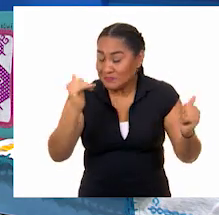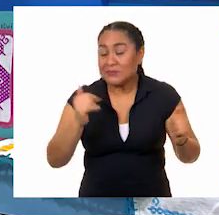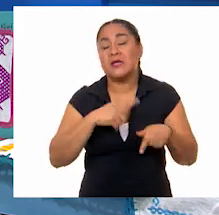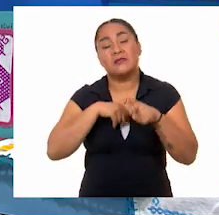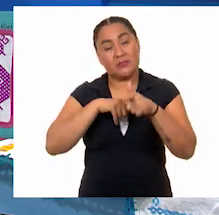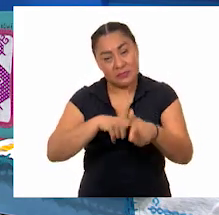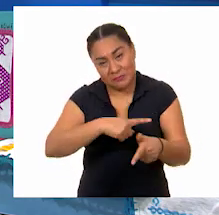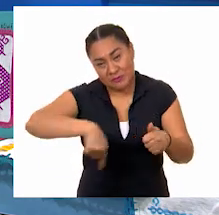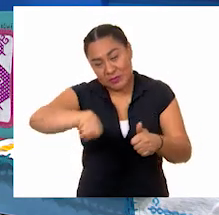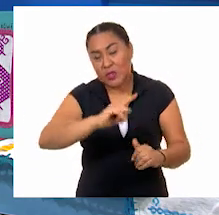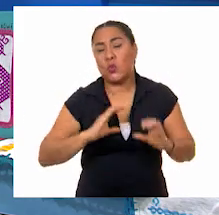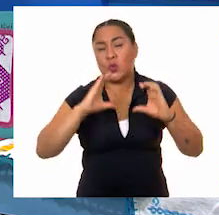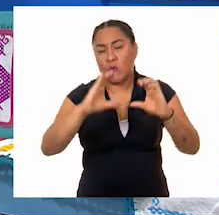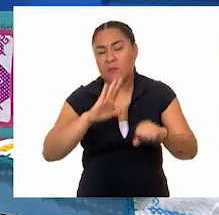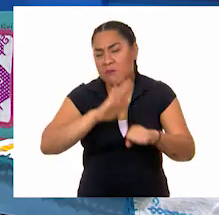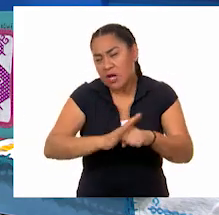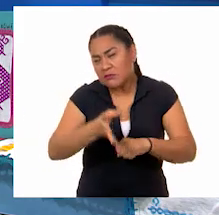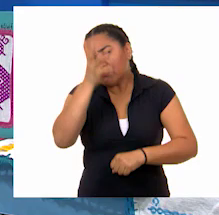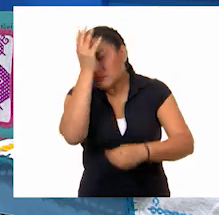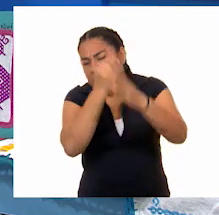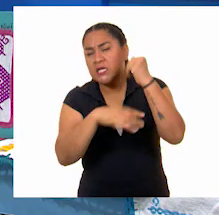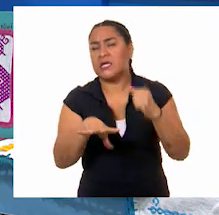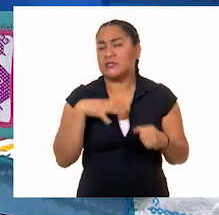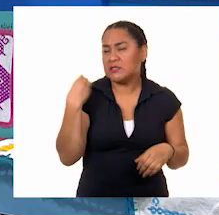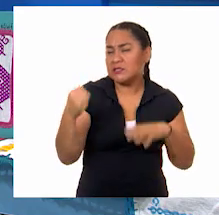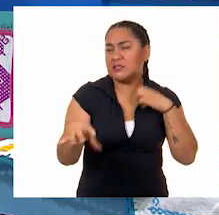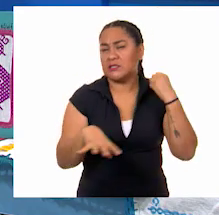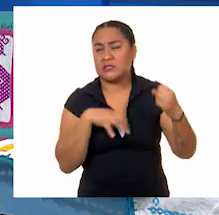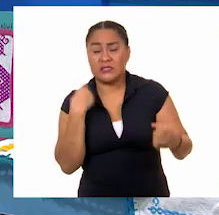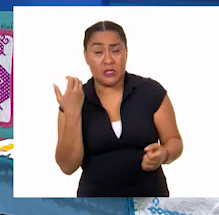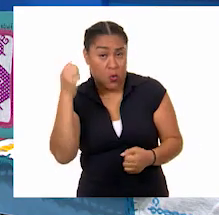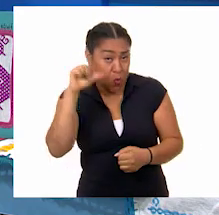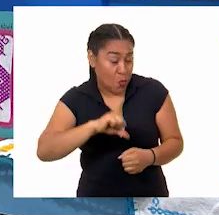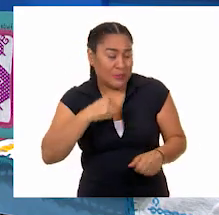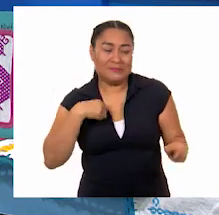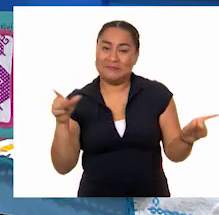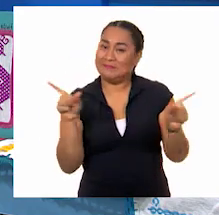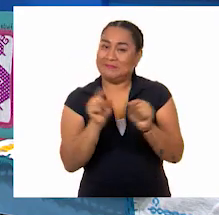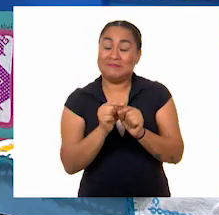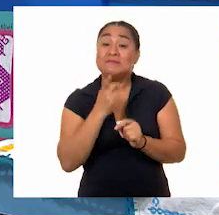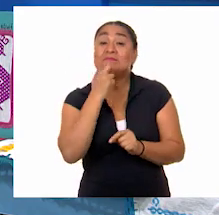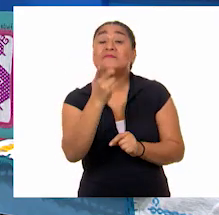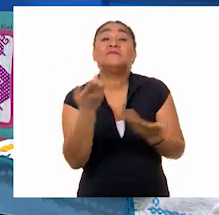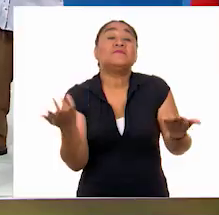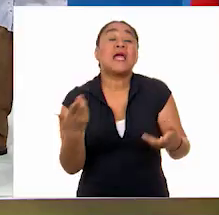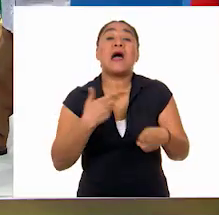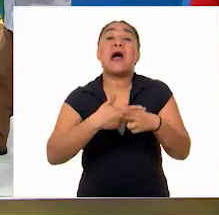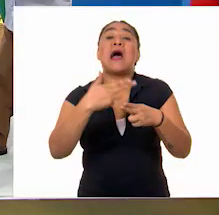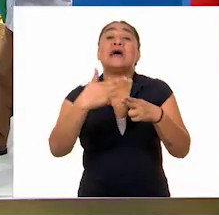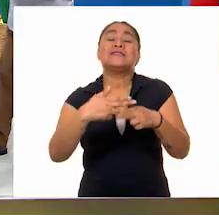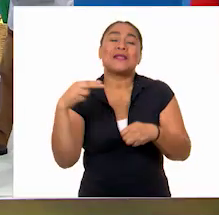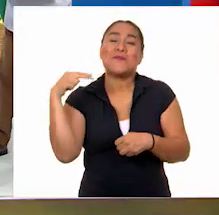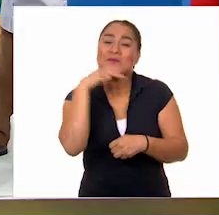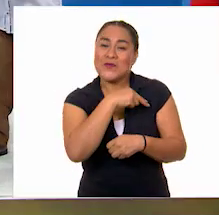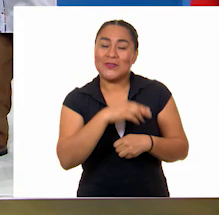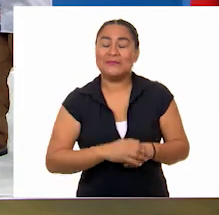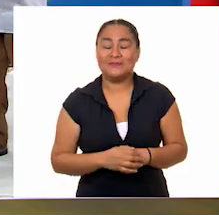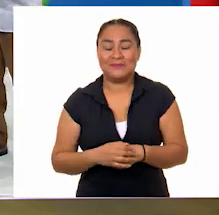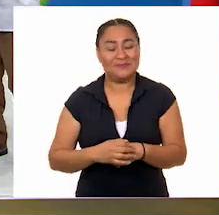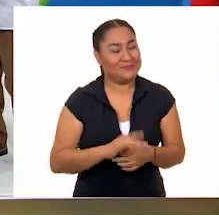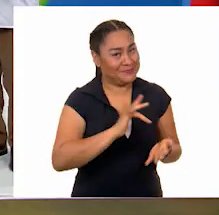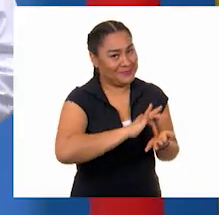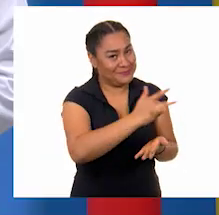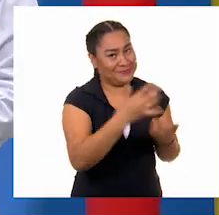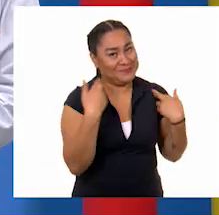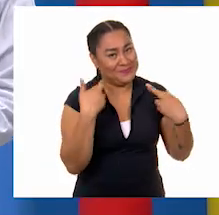sigan cuidando y aprendiendo con mucho empeño. Por eso hoy solo diremos... Hasta pronto. Gracias, maestro. Hasta